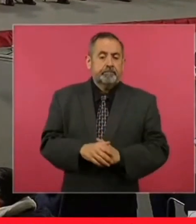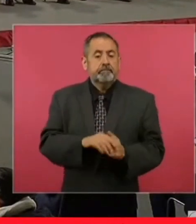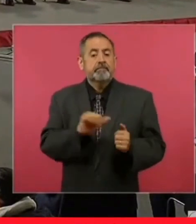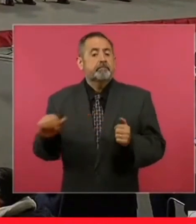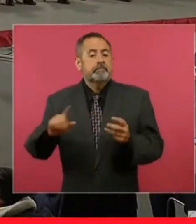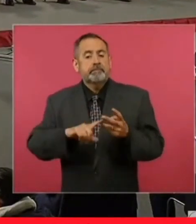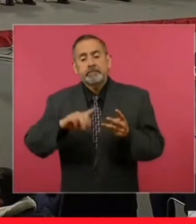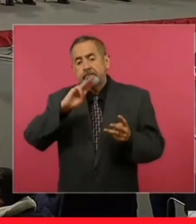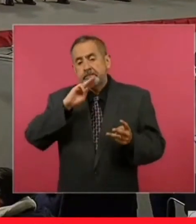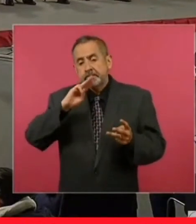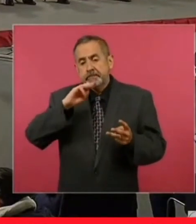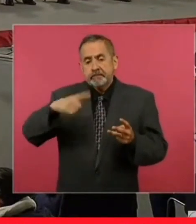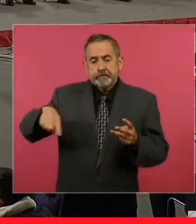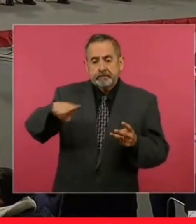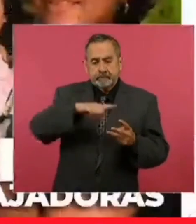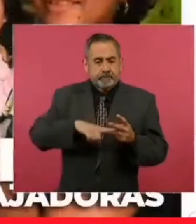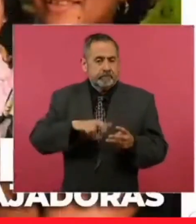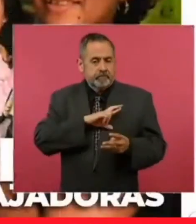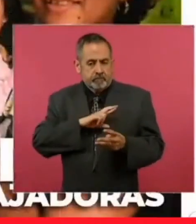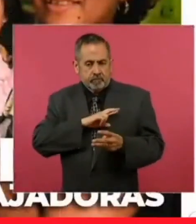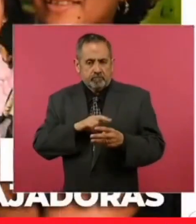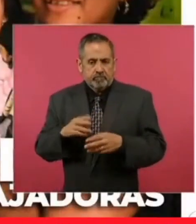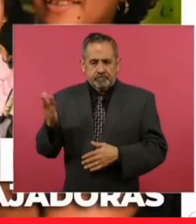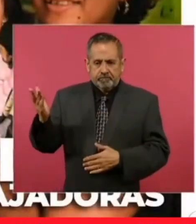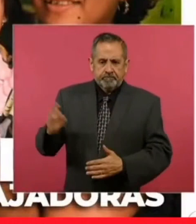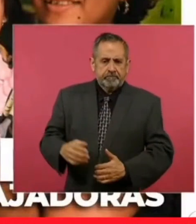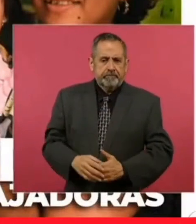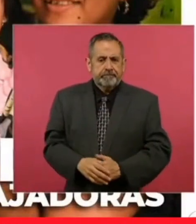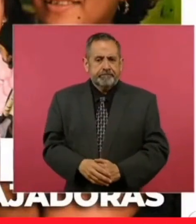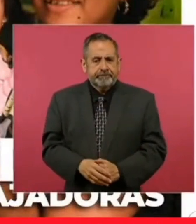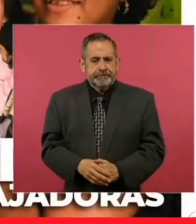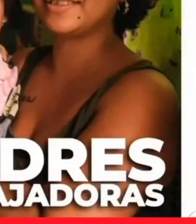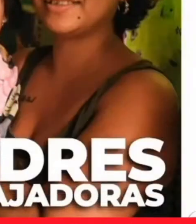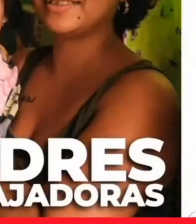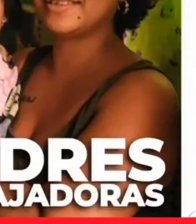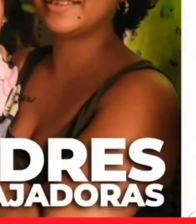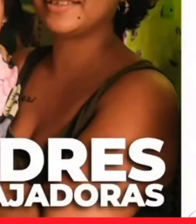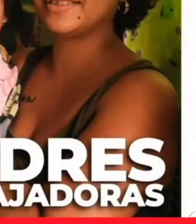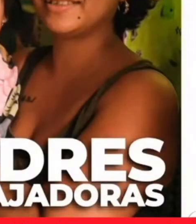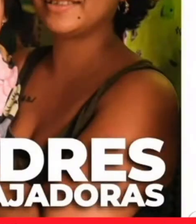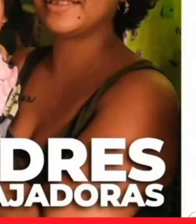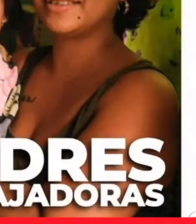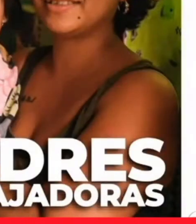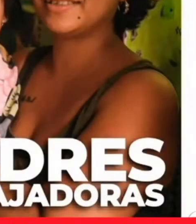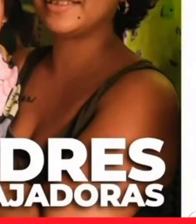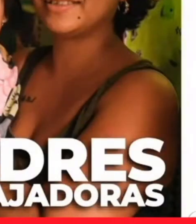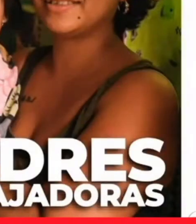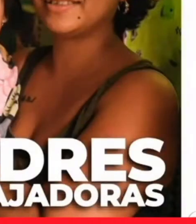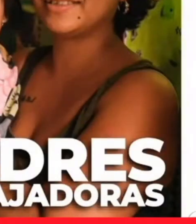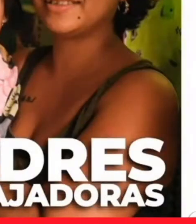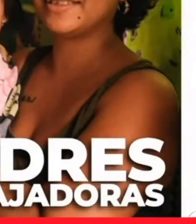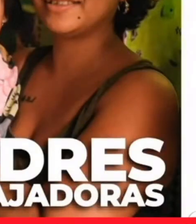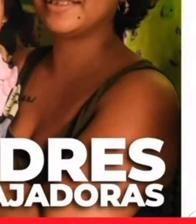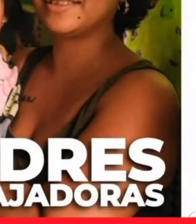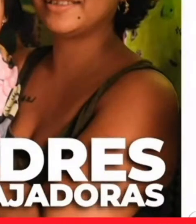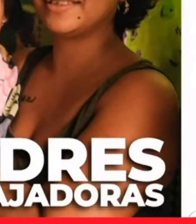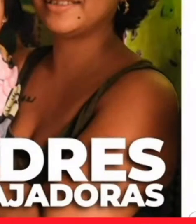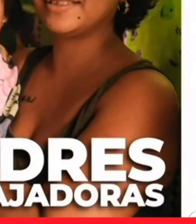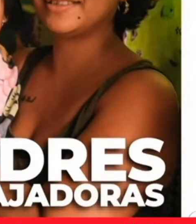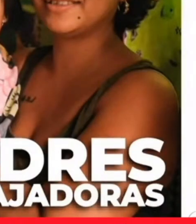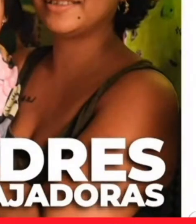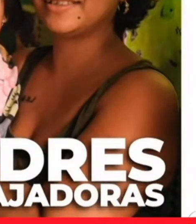madres trabajadoras, 13 mil 375 niñas y niños reciben ya su apoyo para su cuidado.